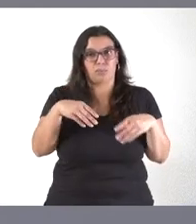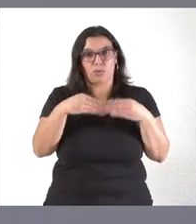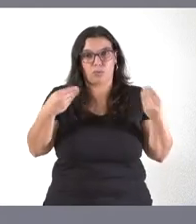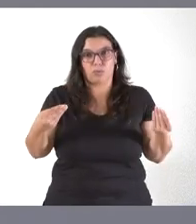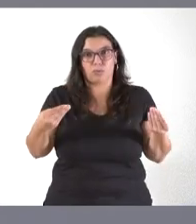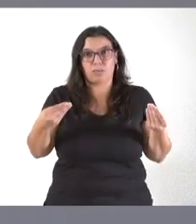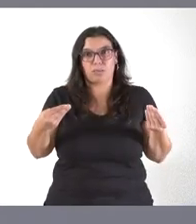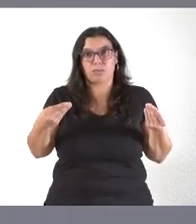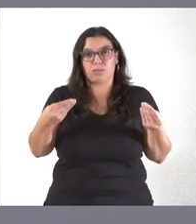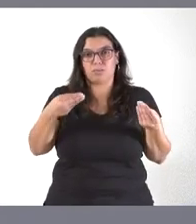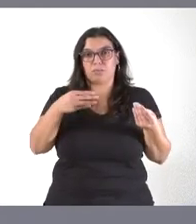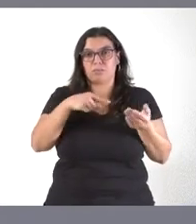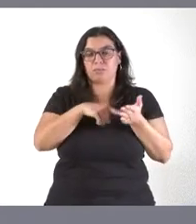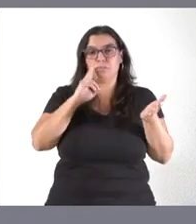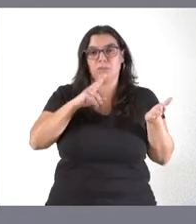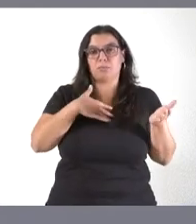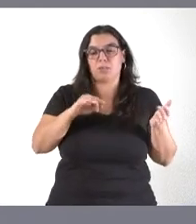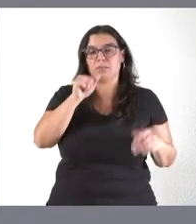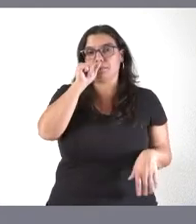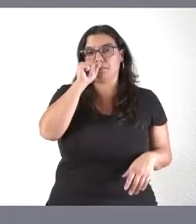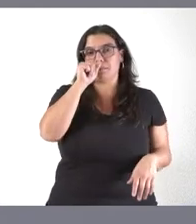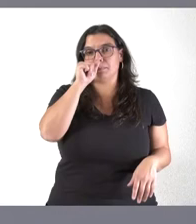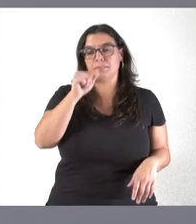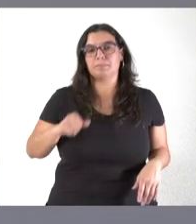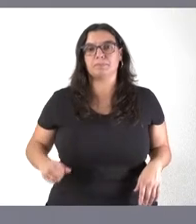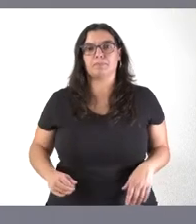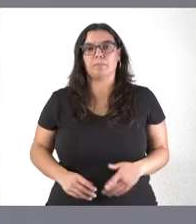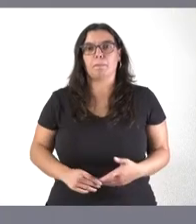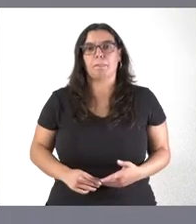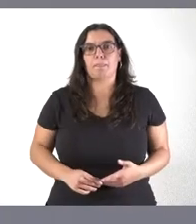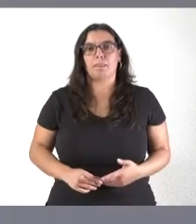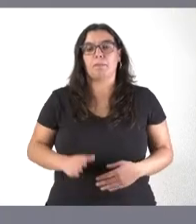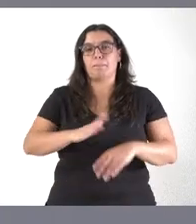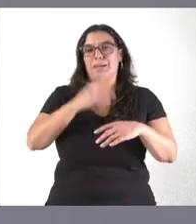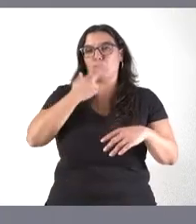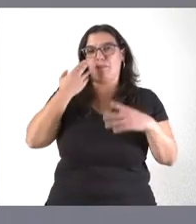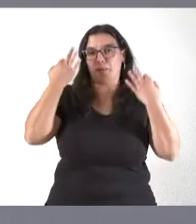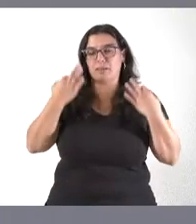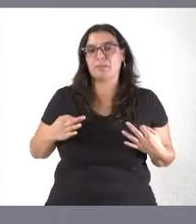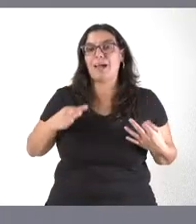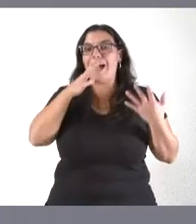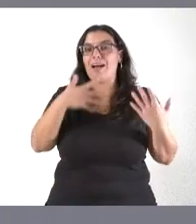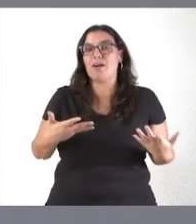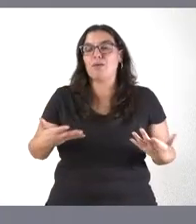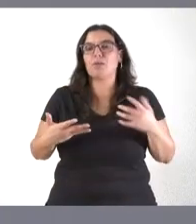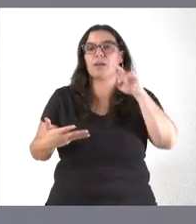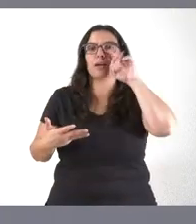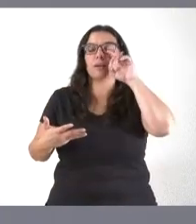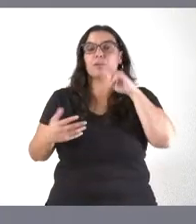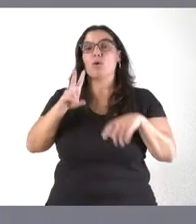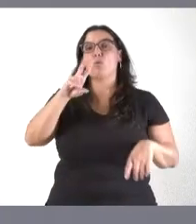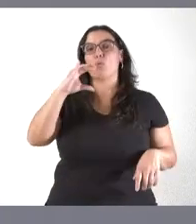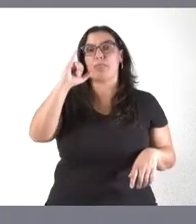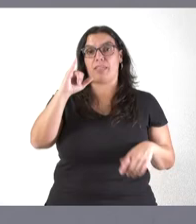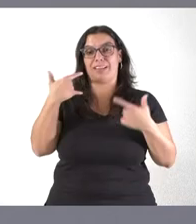esta materia por confirmarse los tenemos en este evento en unidades de críticos